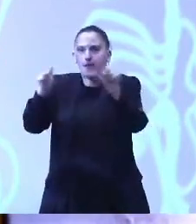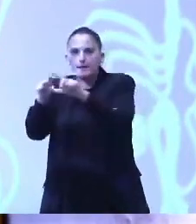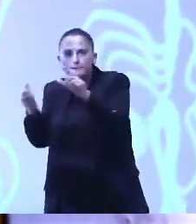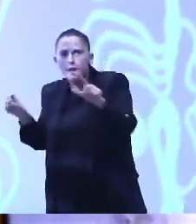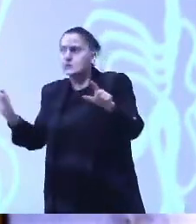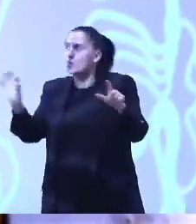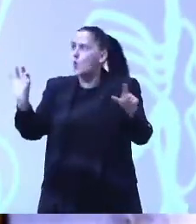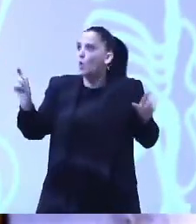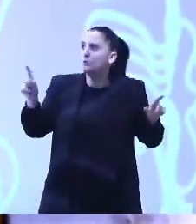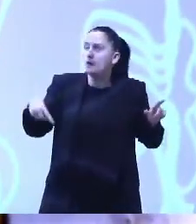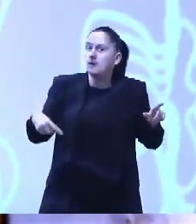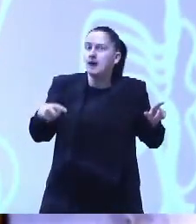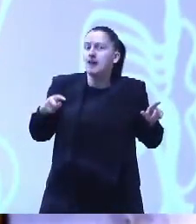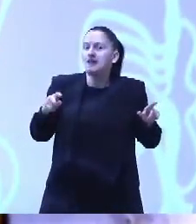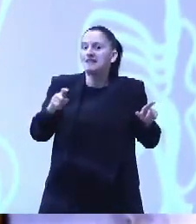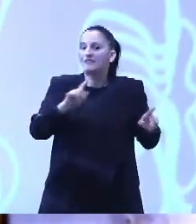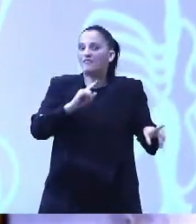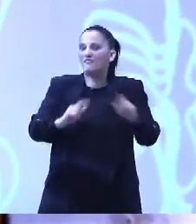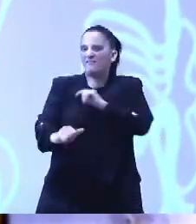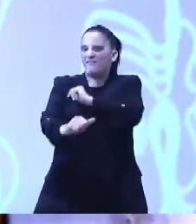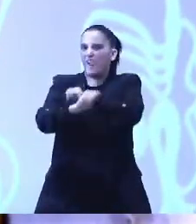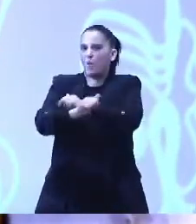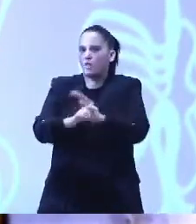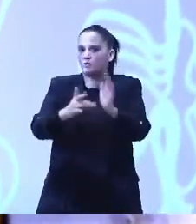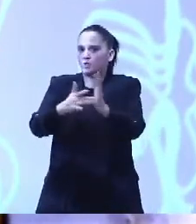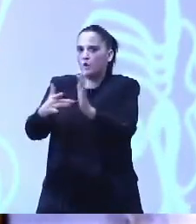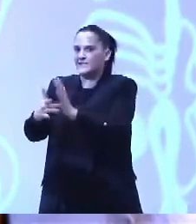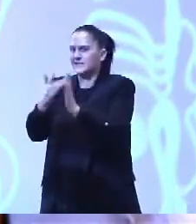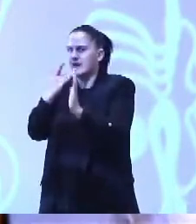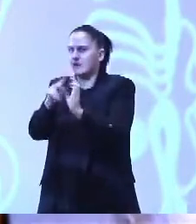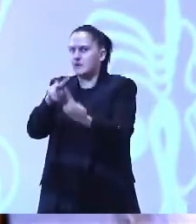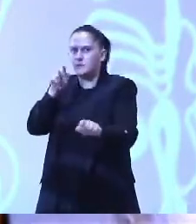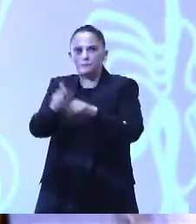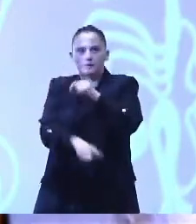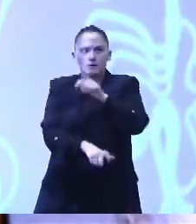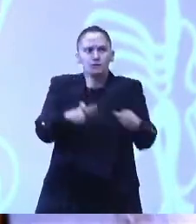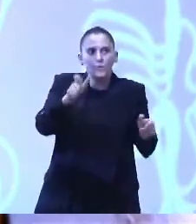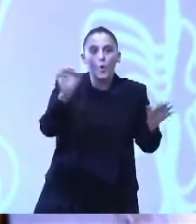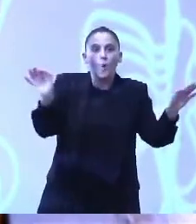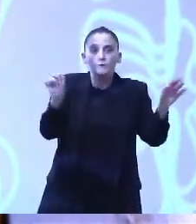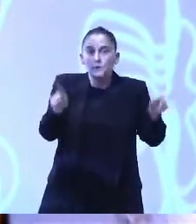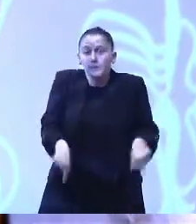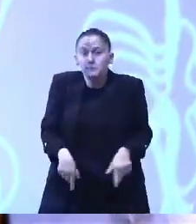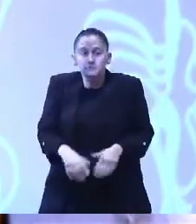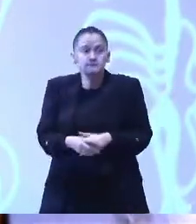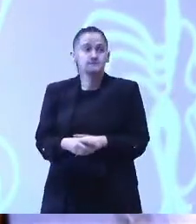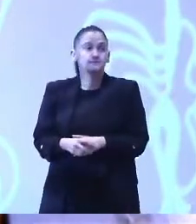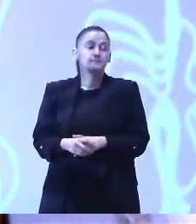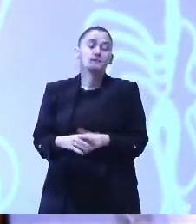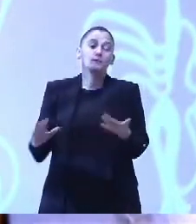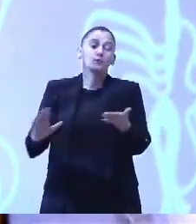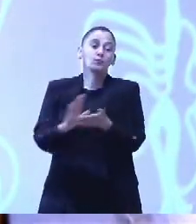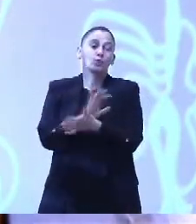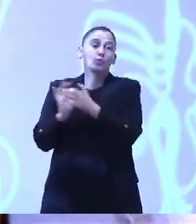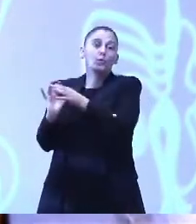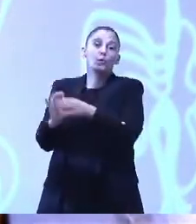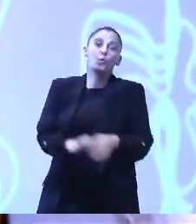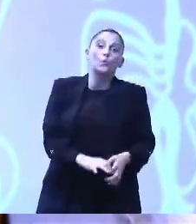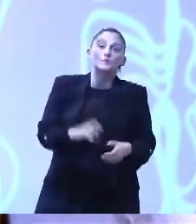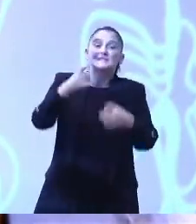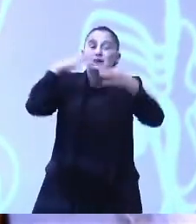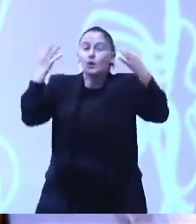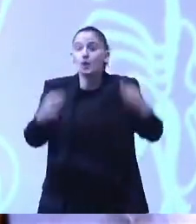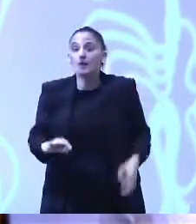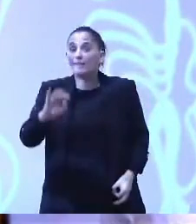o también los ciberfraudes que se pueden sufrir desde el punto de vista ciudadano, o también todo lo que tiene que ver con la